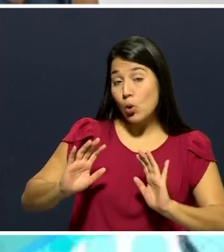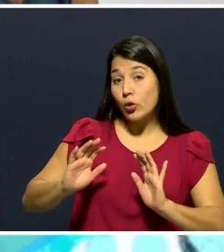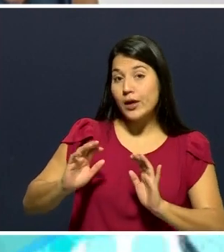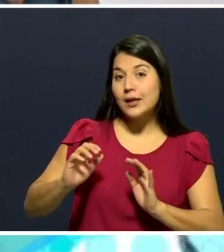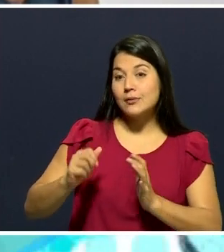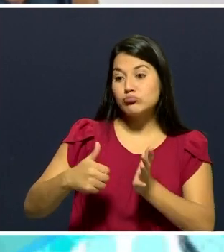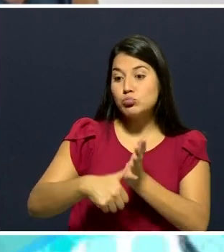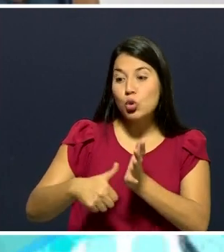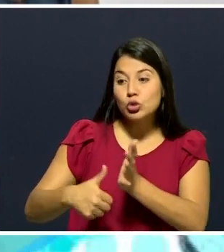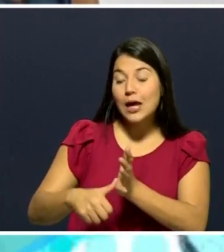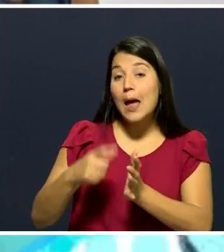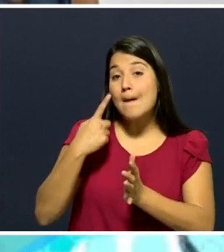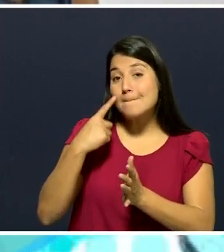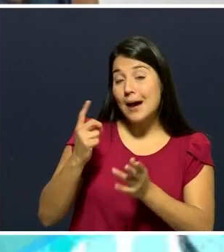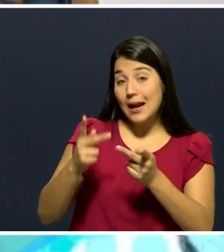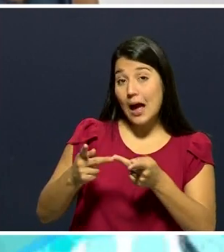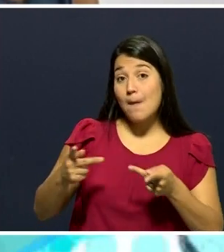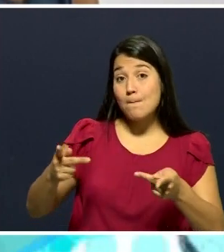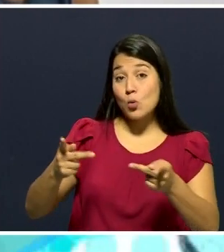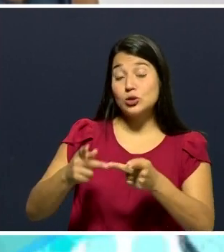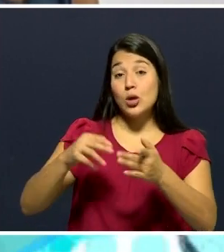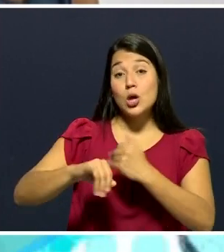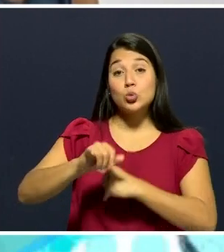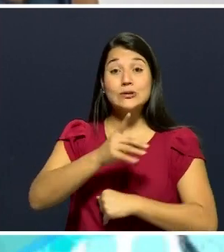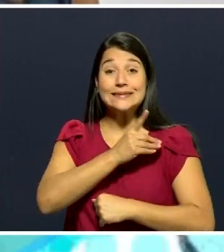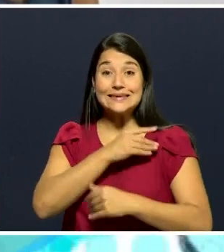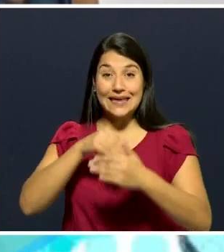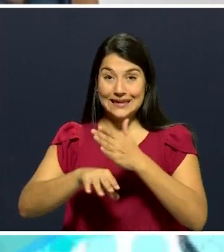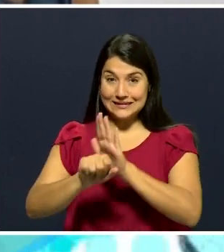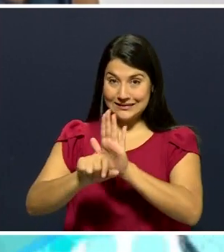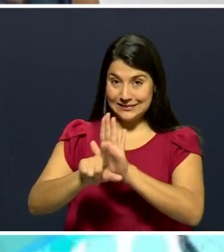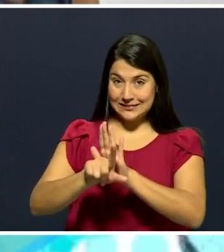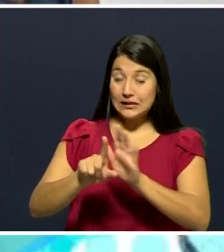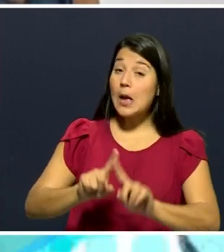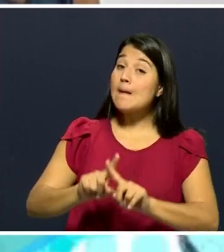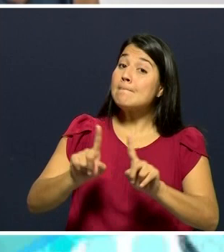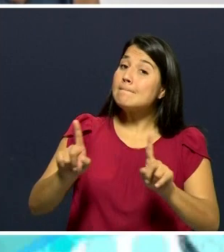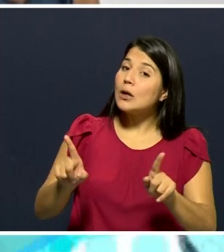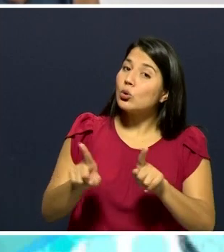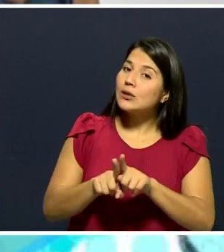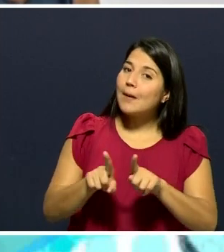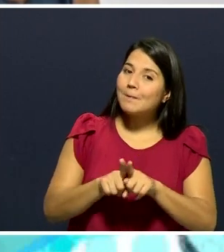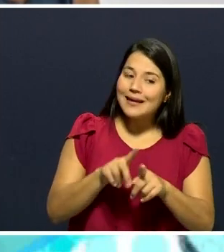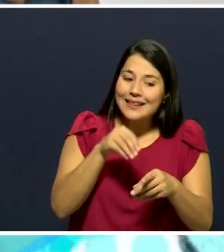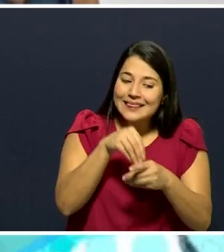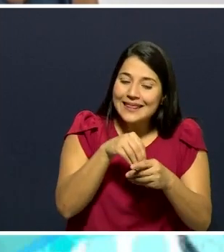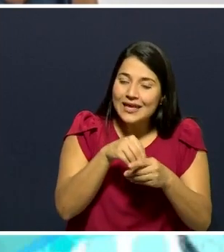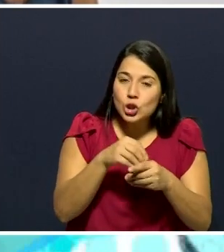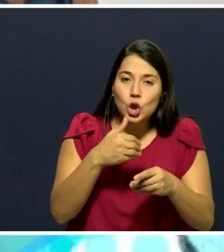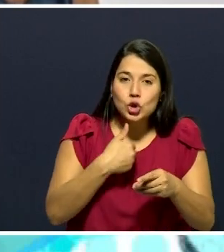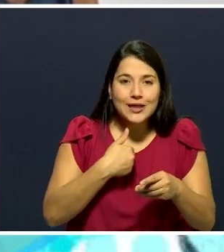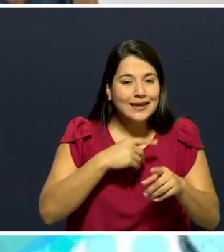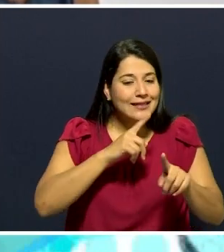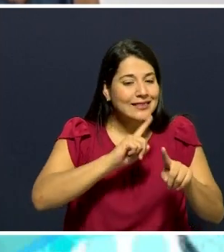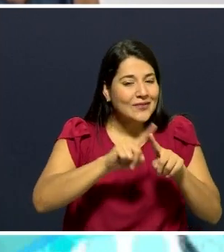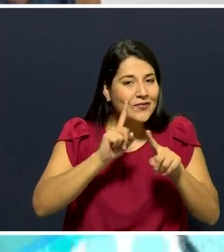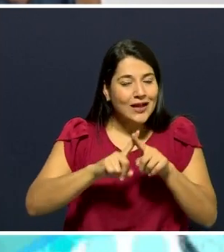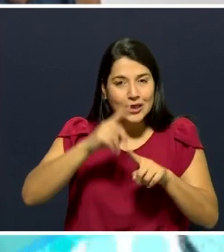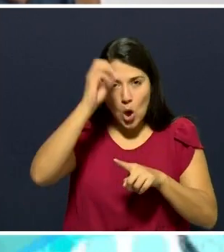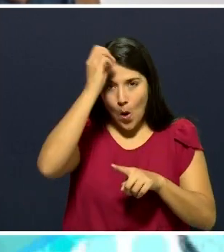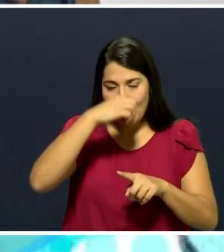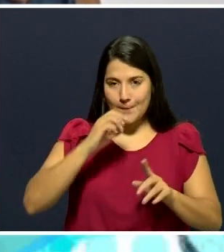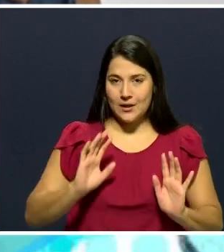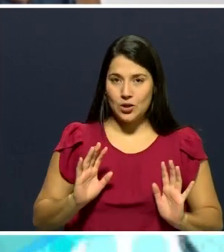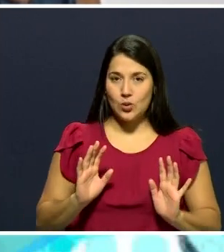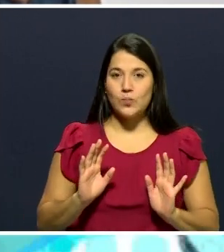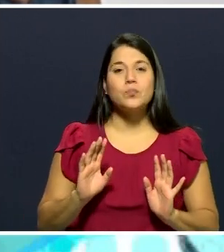Asamblea Legislativa, pero que a lo interno también tienen algunas divisiones importantes, es decir, no salen ilesos